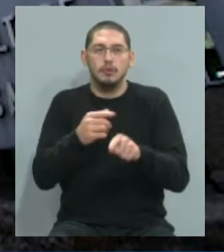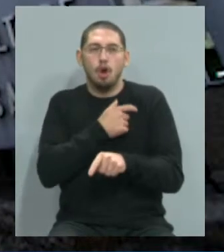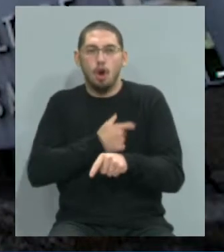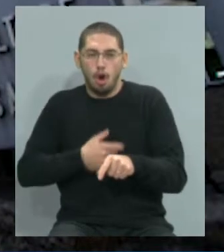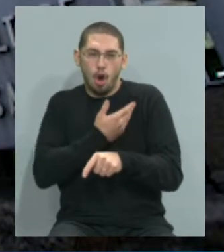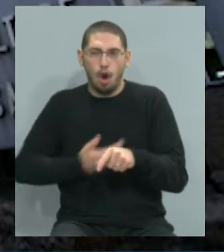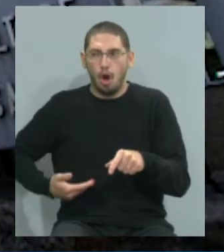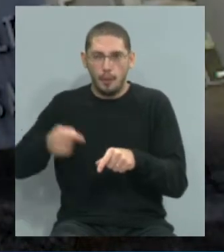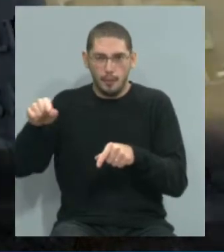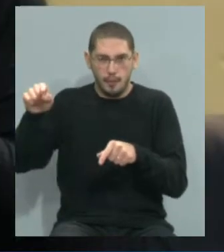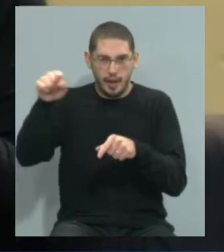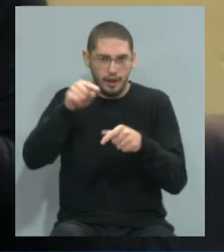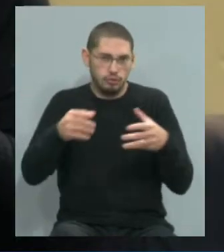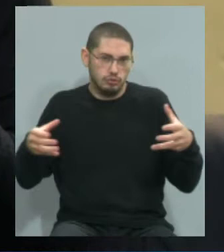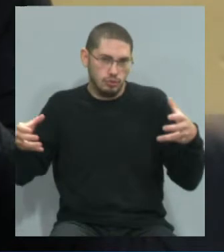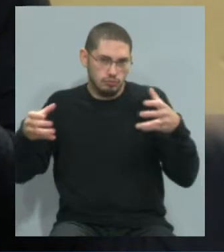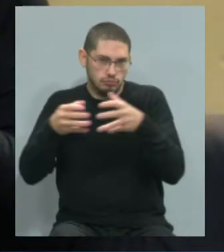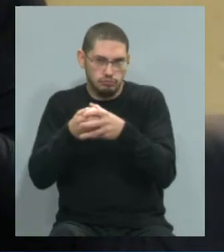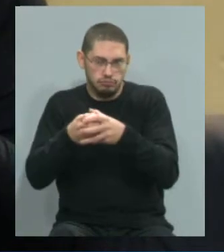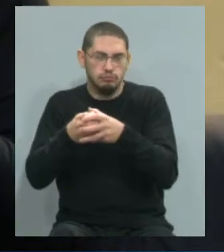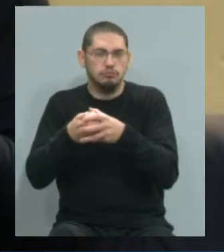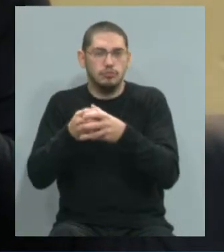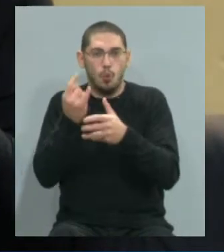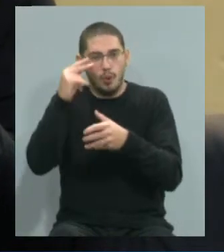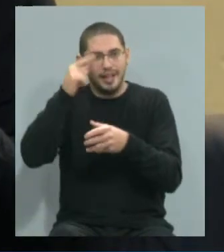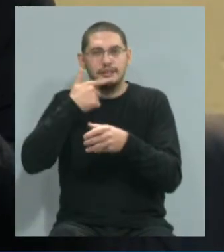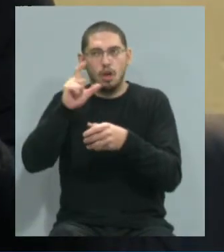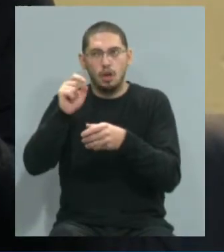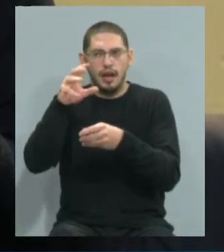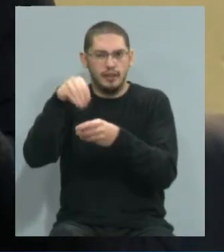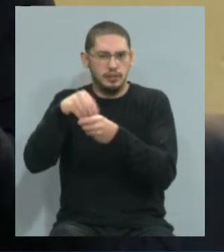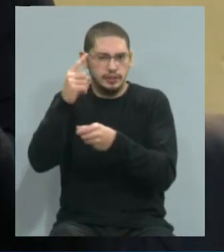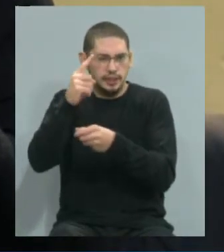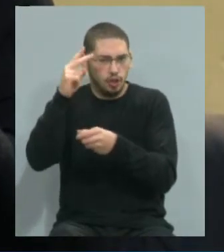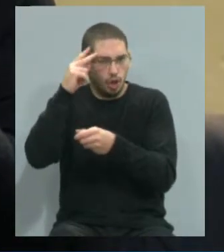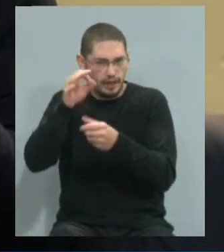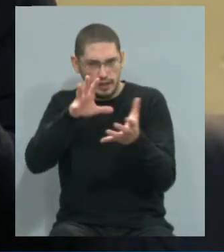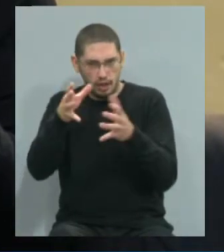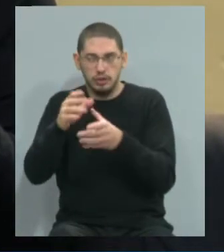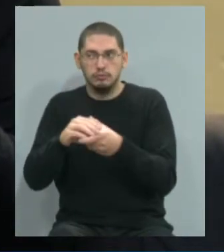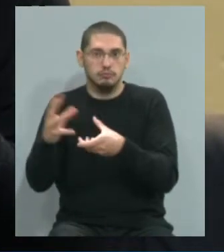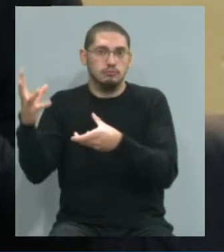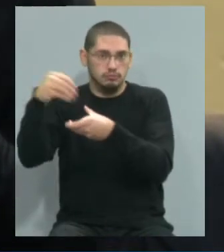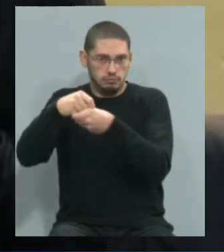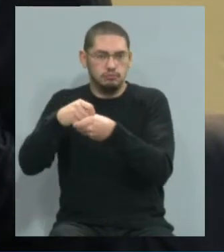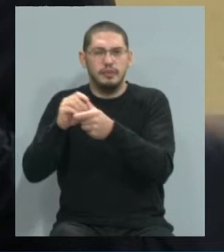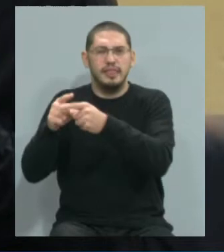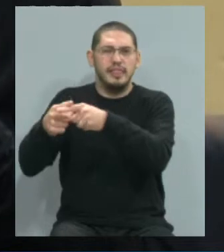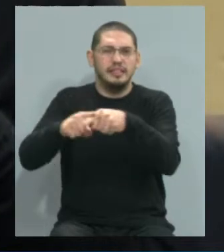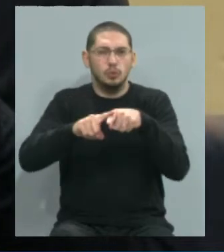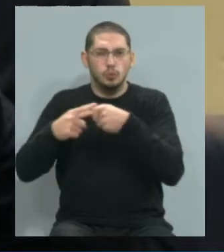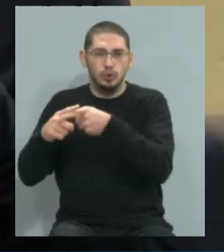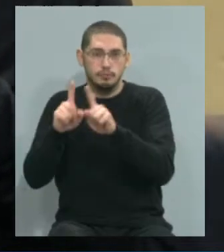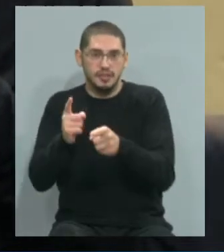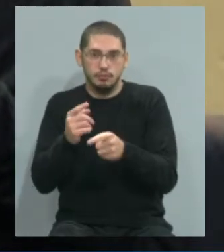en donde ya participan todos los estados miembros de la UNESCO, que son como 190, en la discusión de este